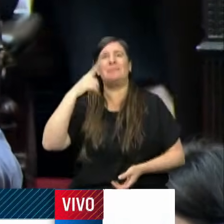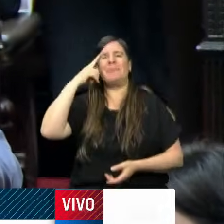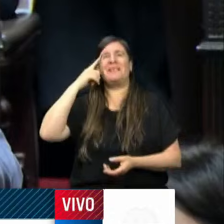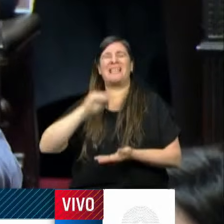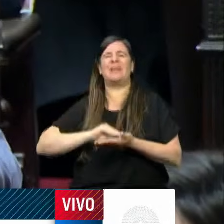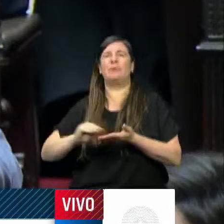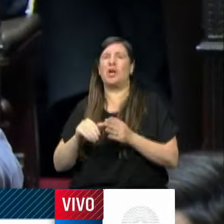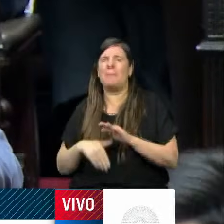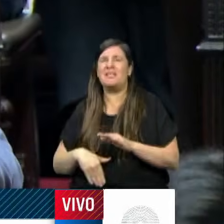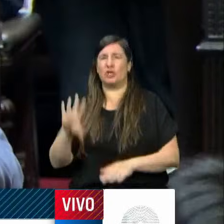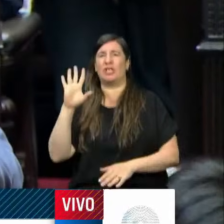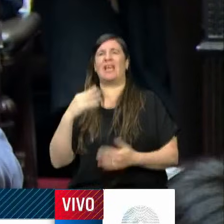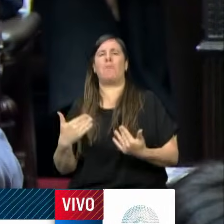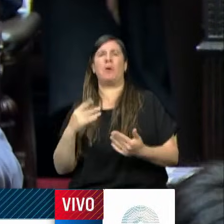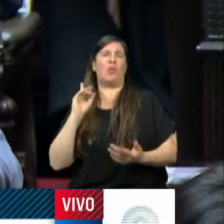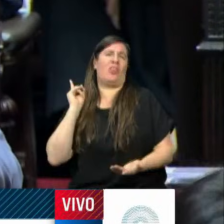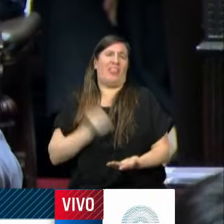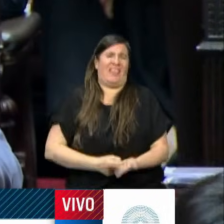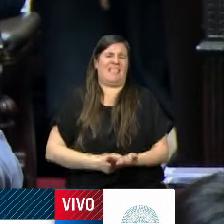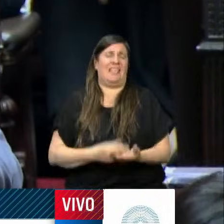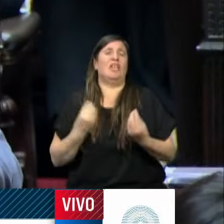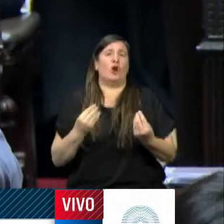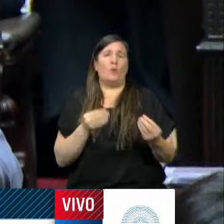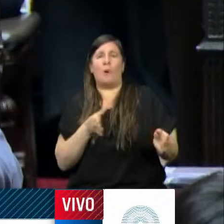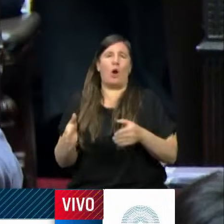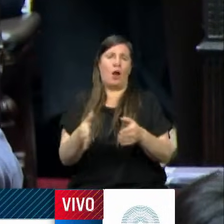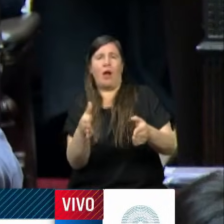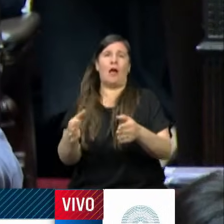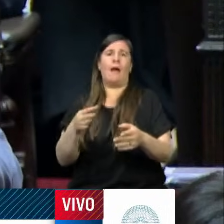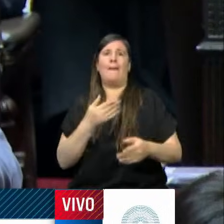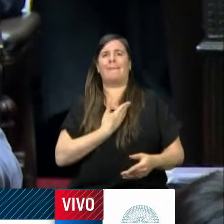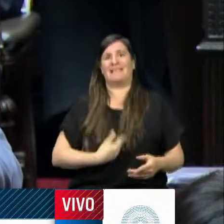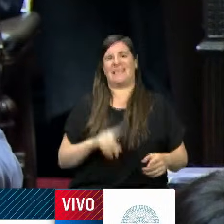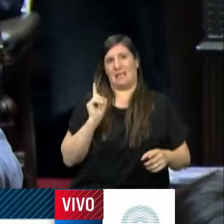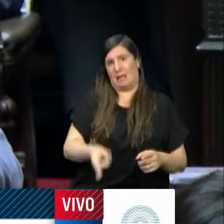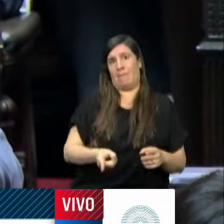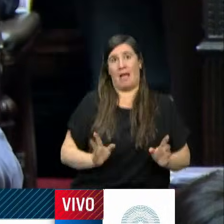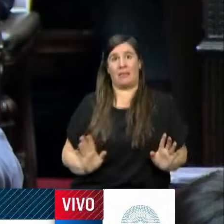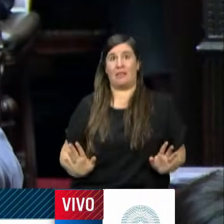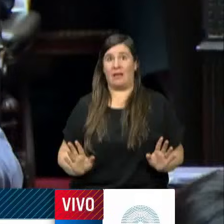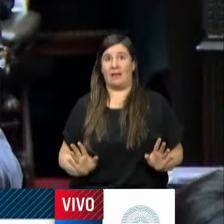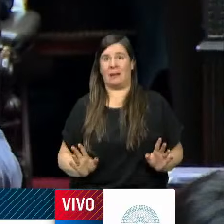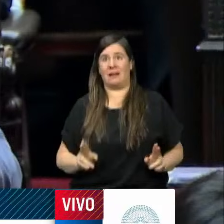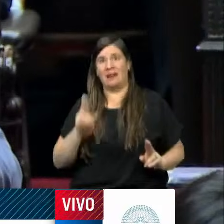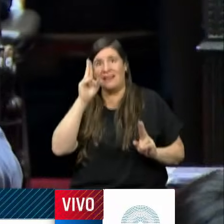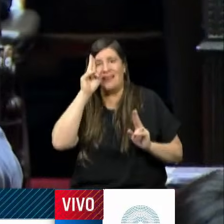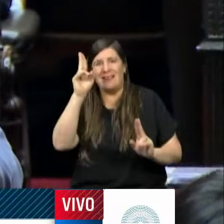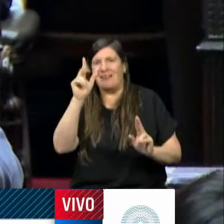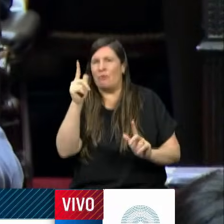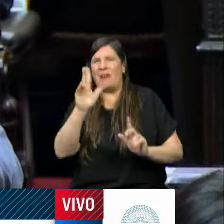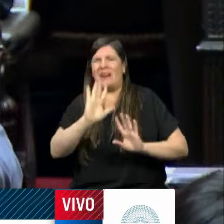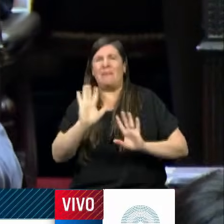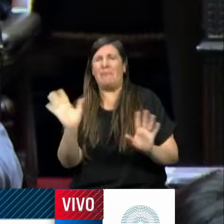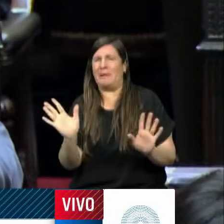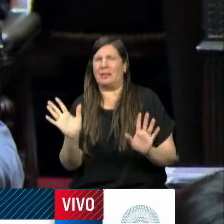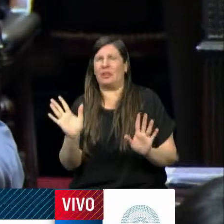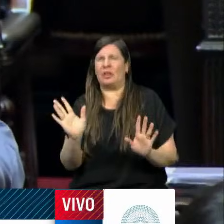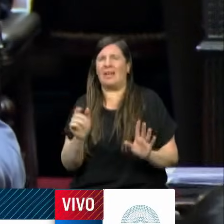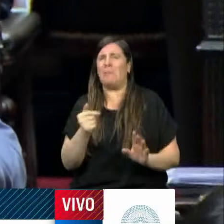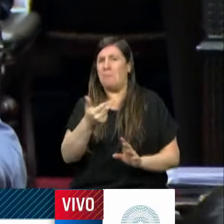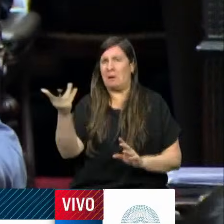Congreso podían decidir cuál era el rumbo que tenía que tomar el país y no respetar el voto